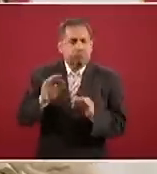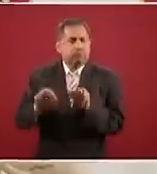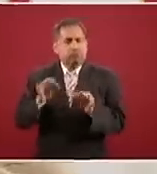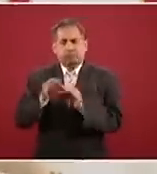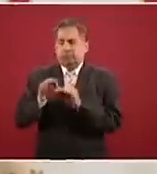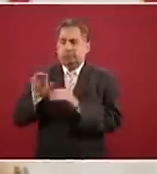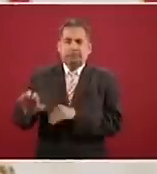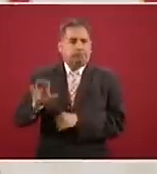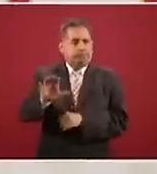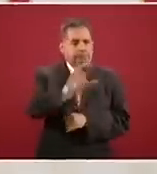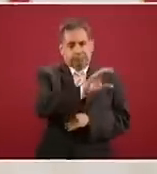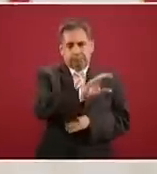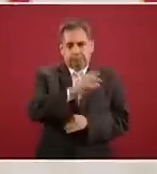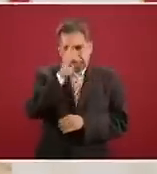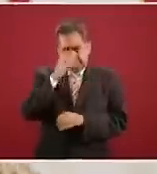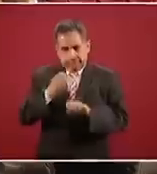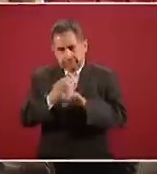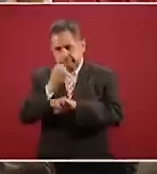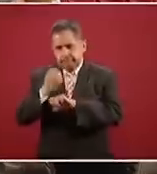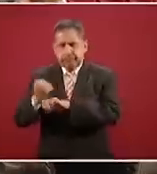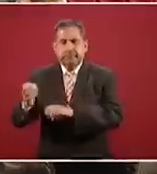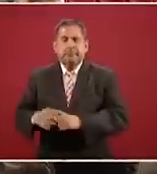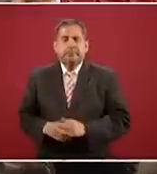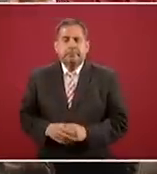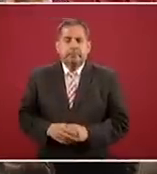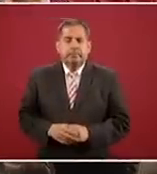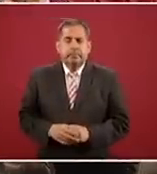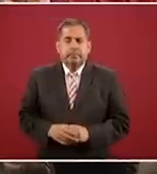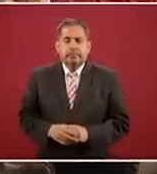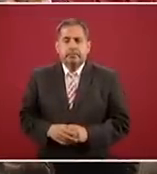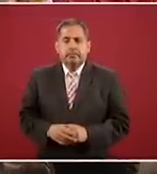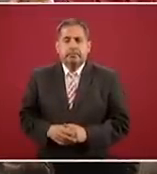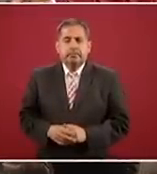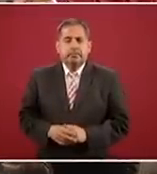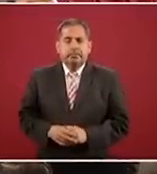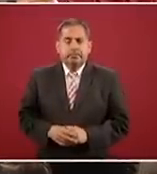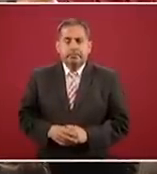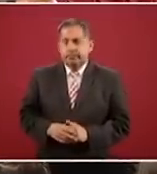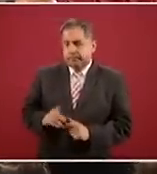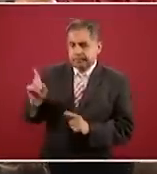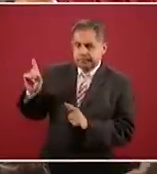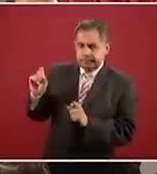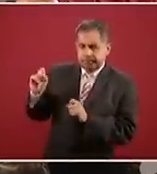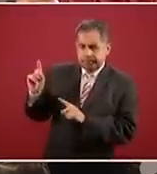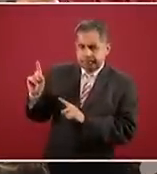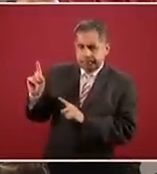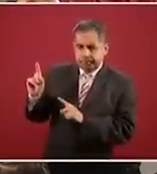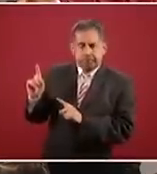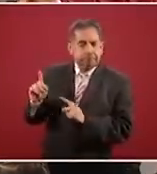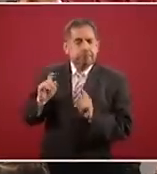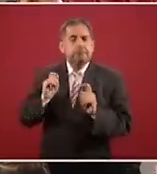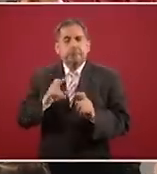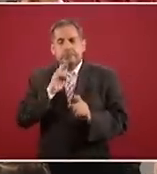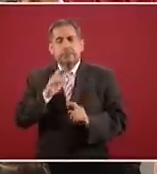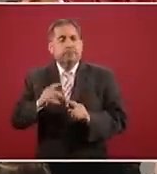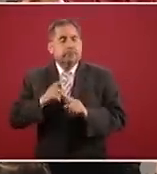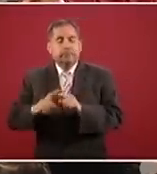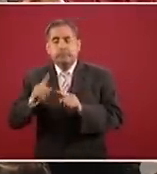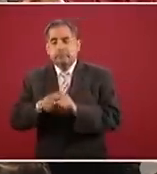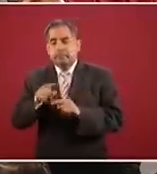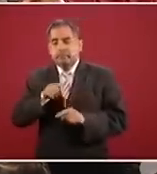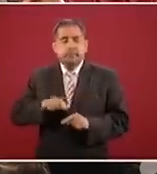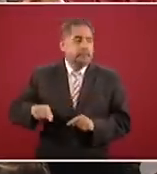le corresponden a los estados. Ahora sí, por favor, la que sigue. Aquí vamos a dar estos resultados que todas las instancias